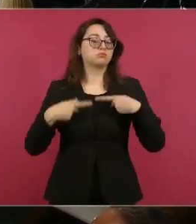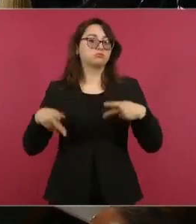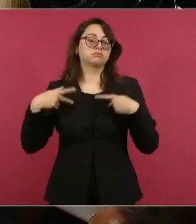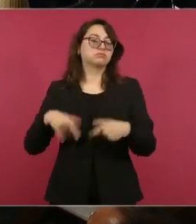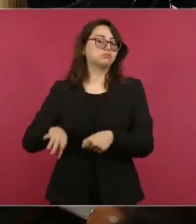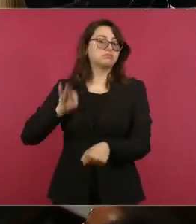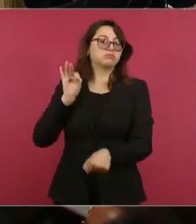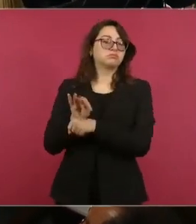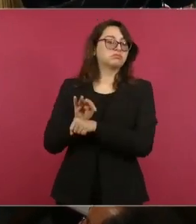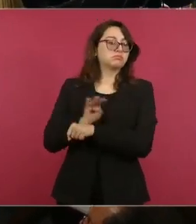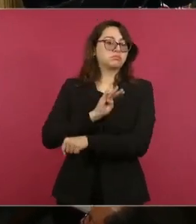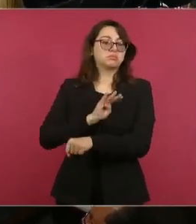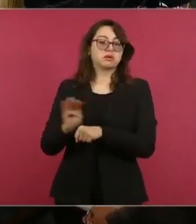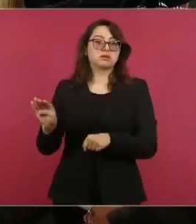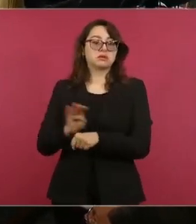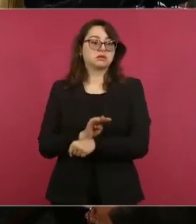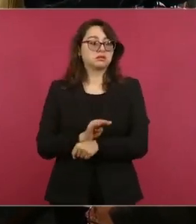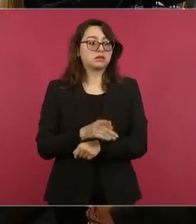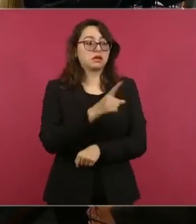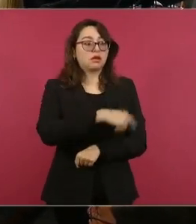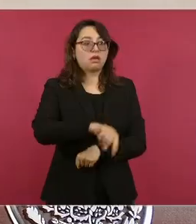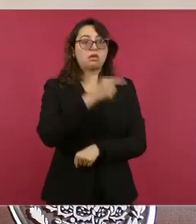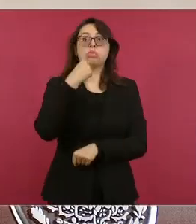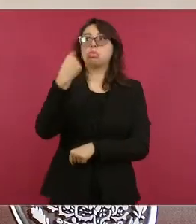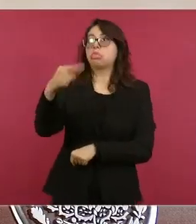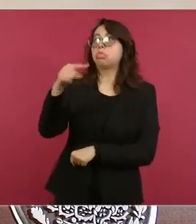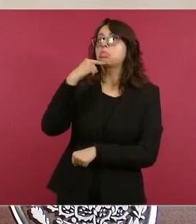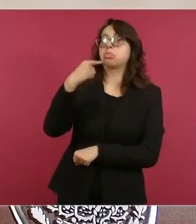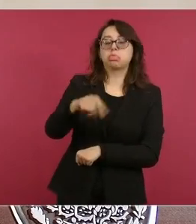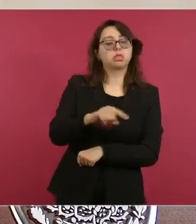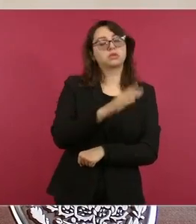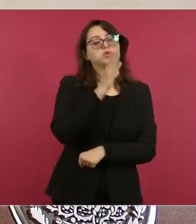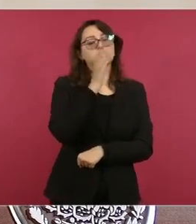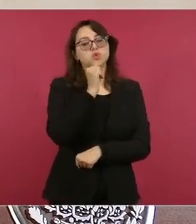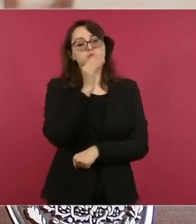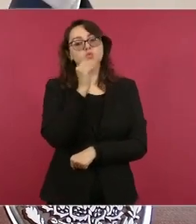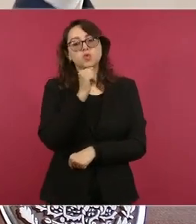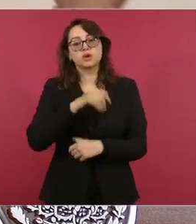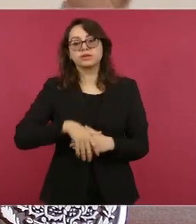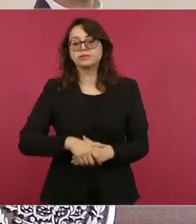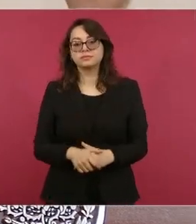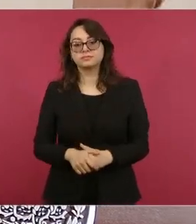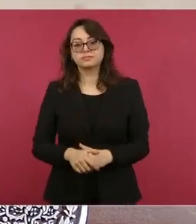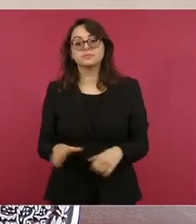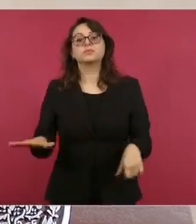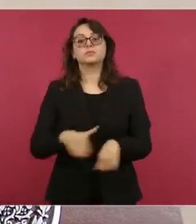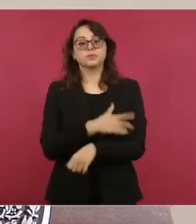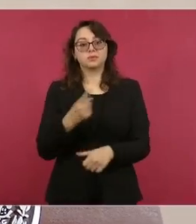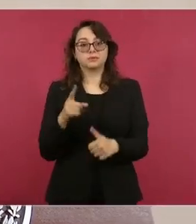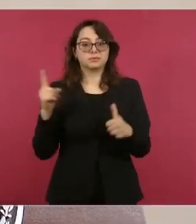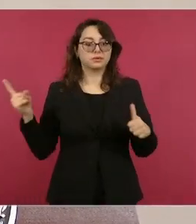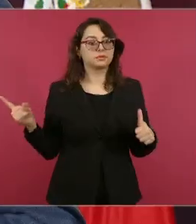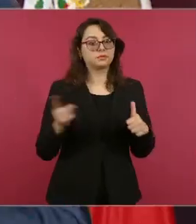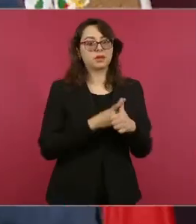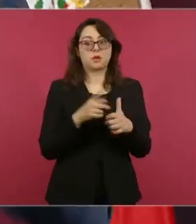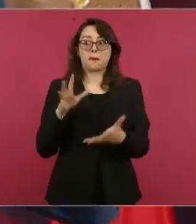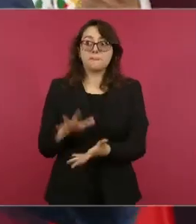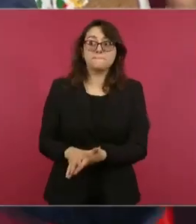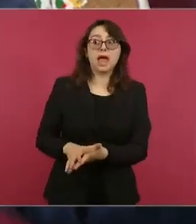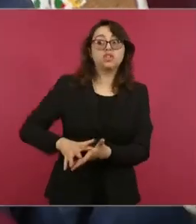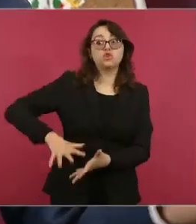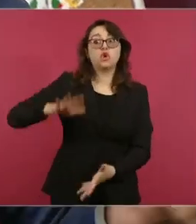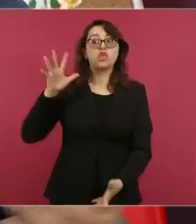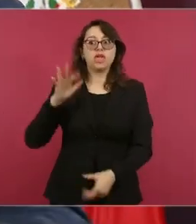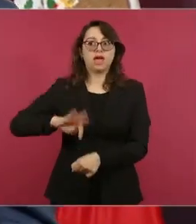ningún tipo de amparo ni cosas por decir, porque hay un interés público. Esta es una